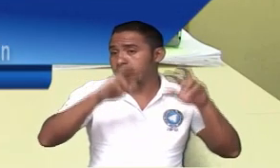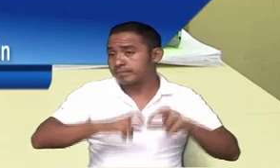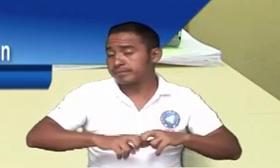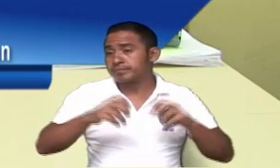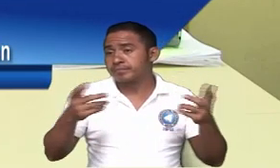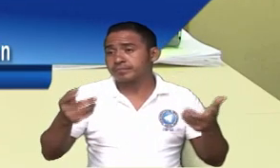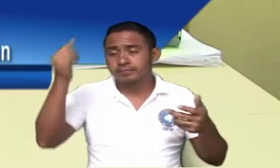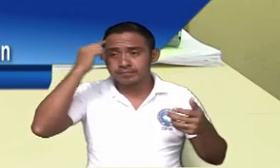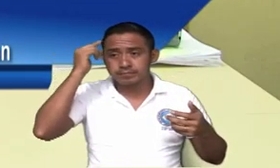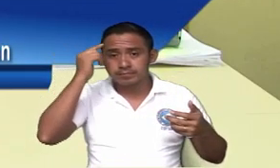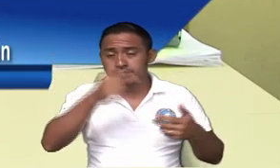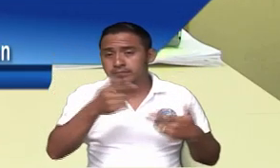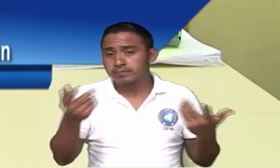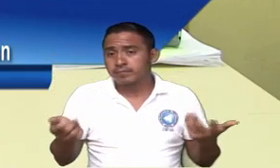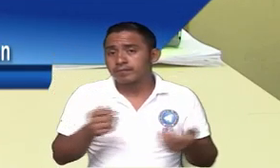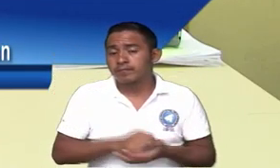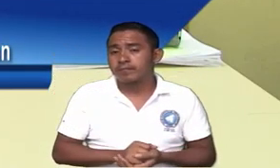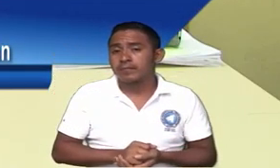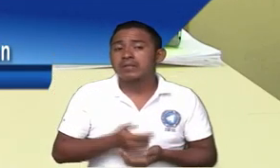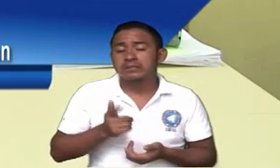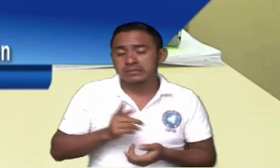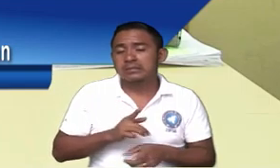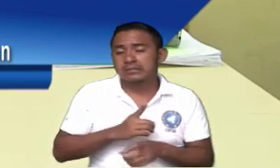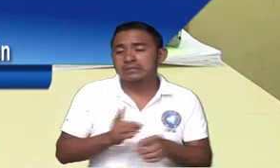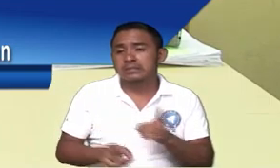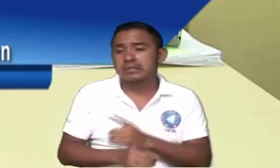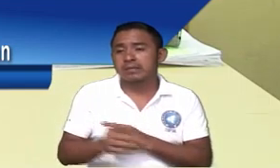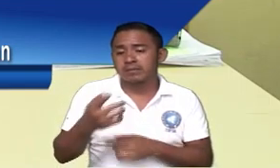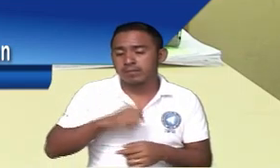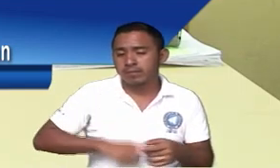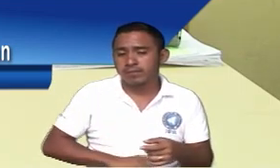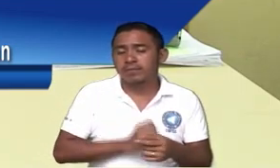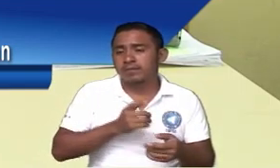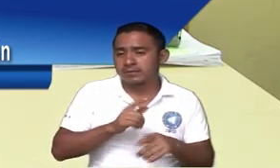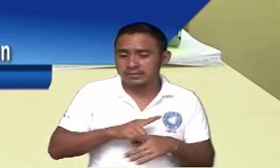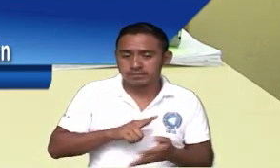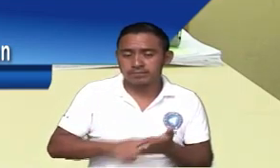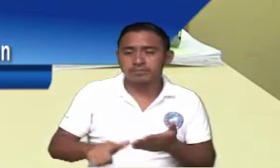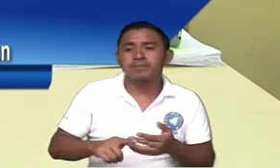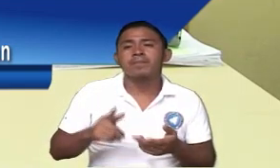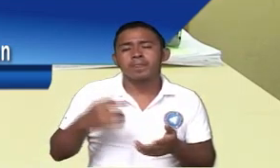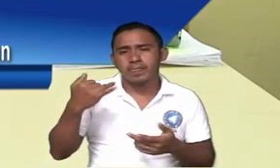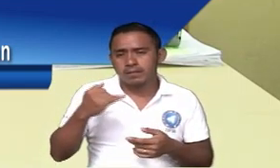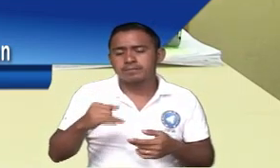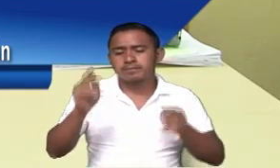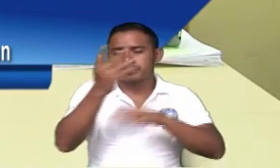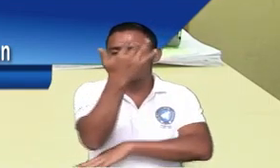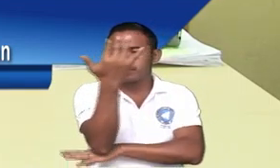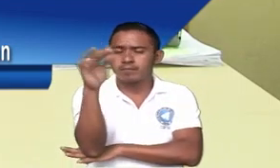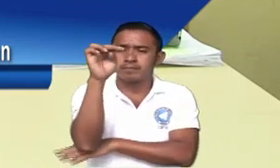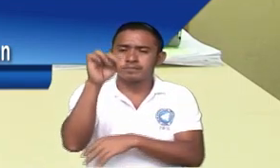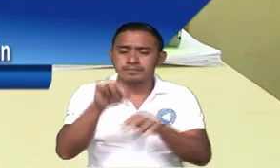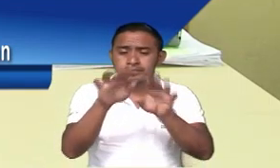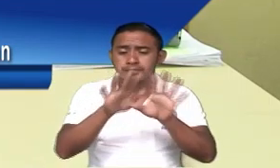Lo primero que tenemos que pensar es que hay que desparasitarlo. Segundo, sí existen plantas medicinales que